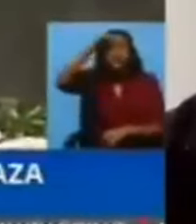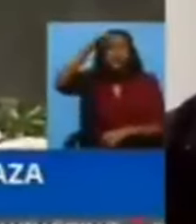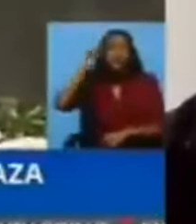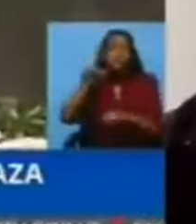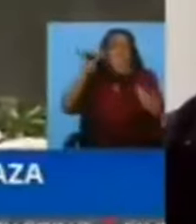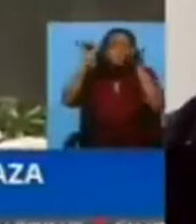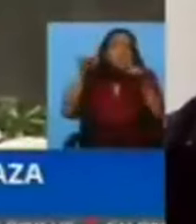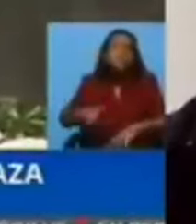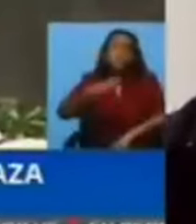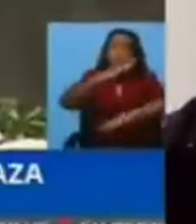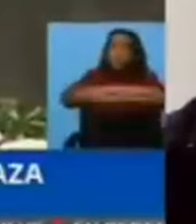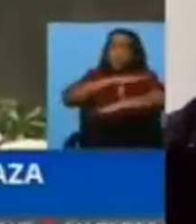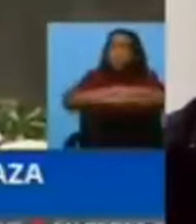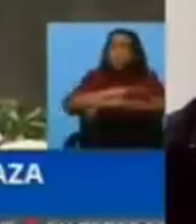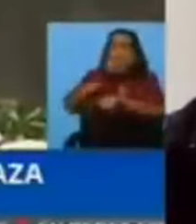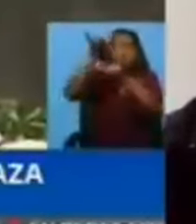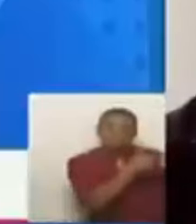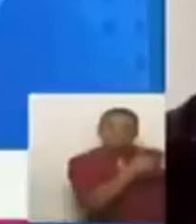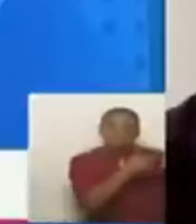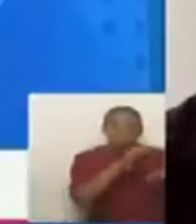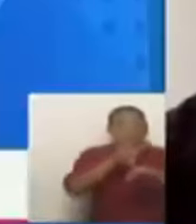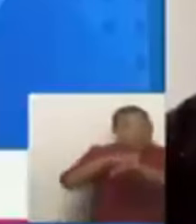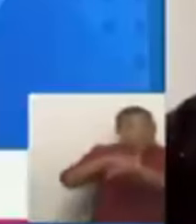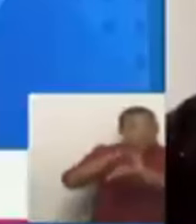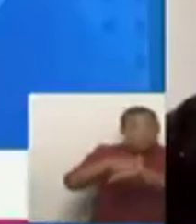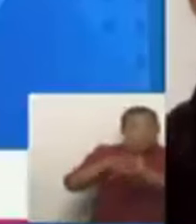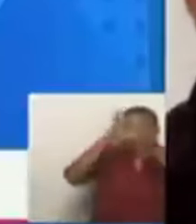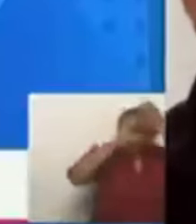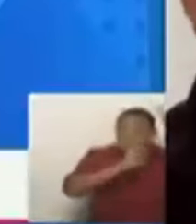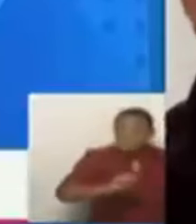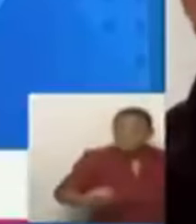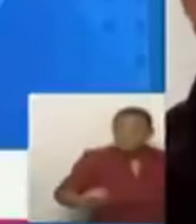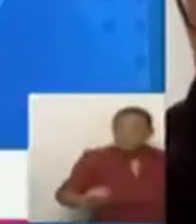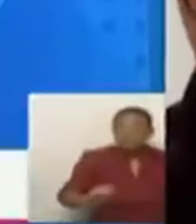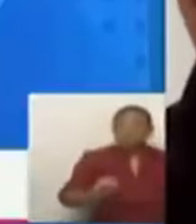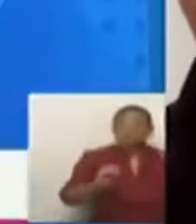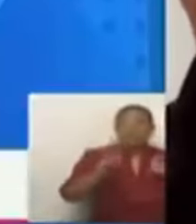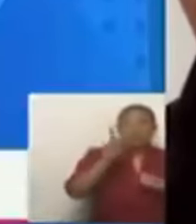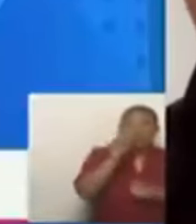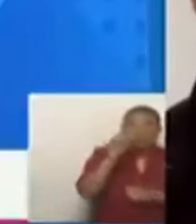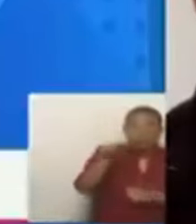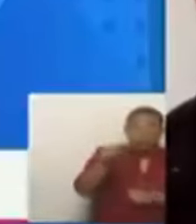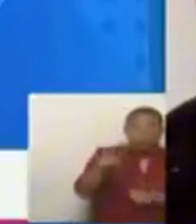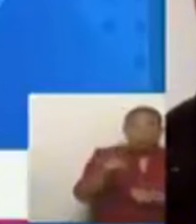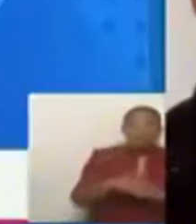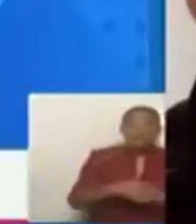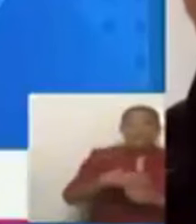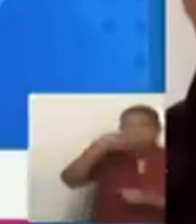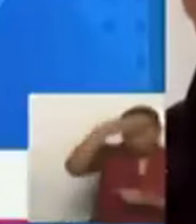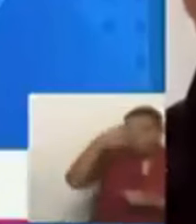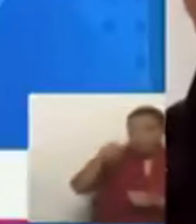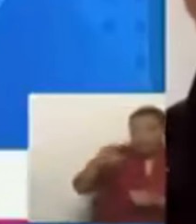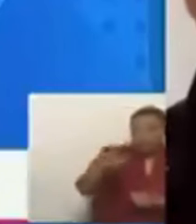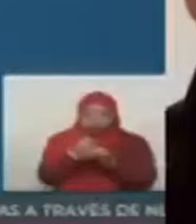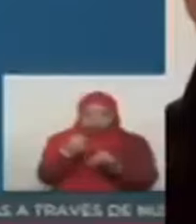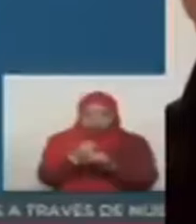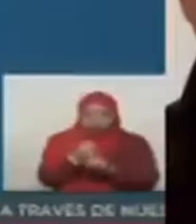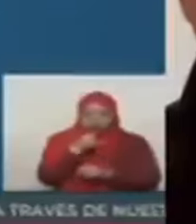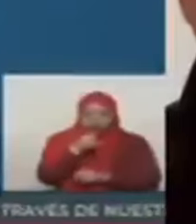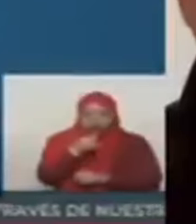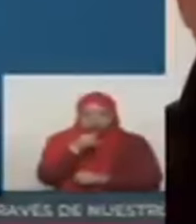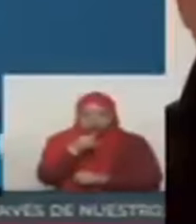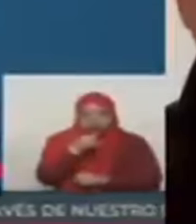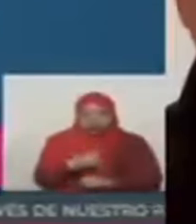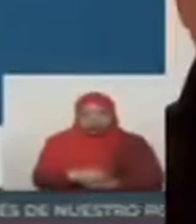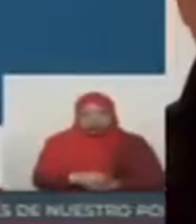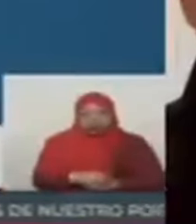caso también de aumentar esos expedientes ante los organismos internacionales de protección a derechos humanos. Así